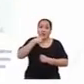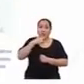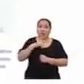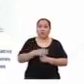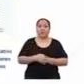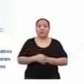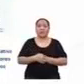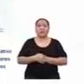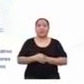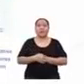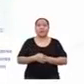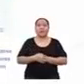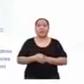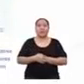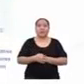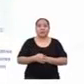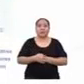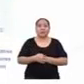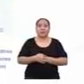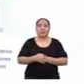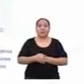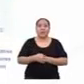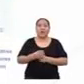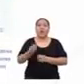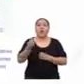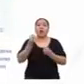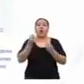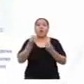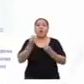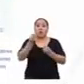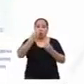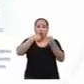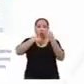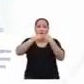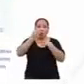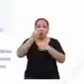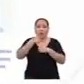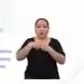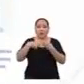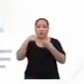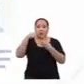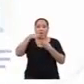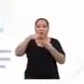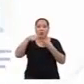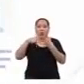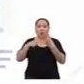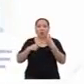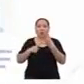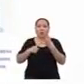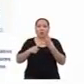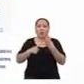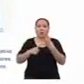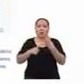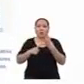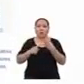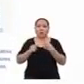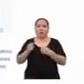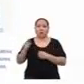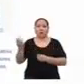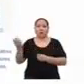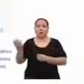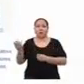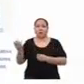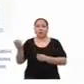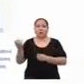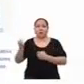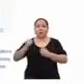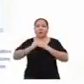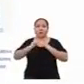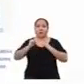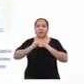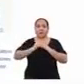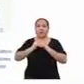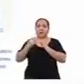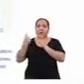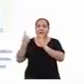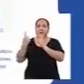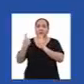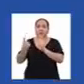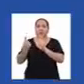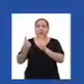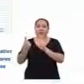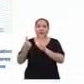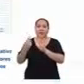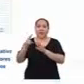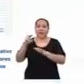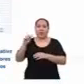masculino. La variable tipo de alimentación tiene 4 valores. En la variable de actividad física hay 6